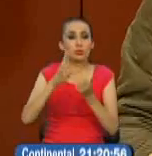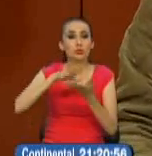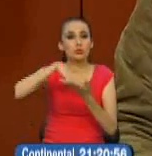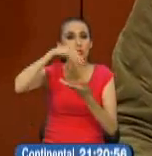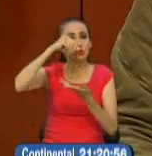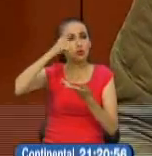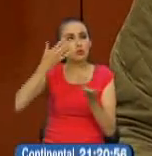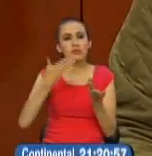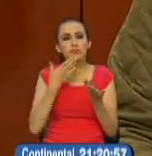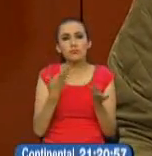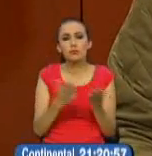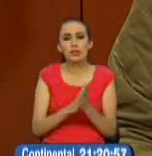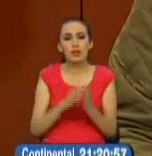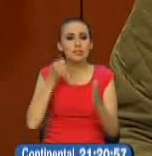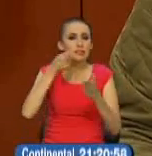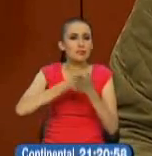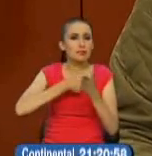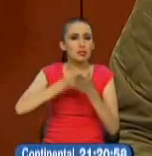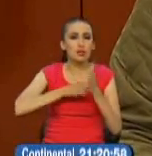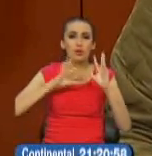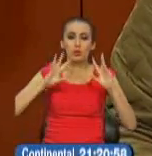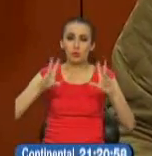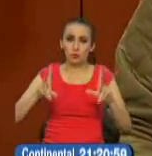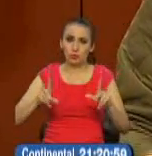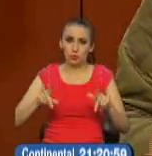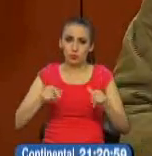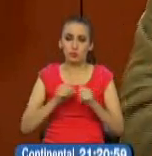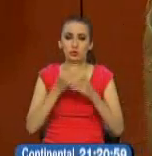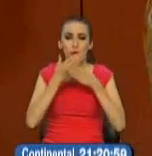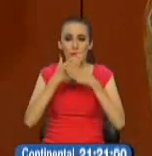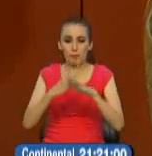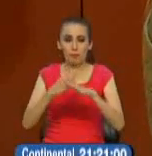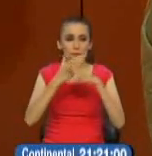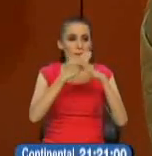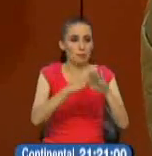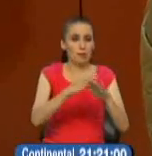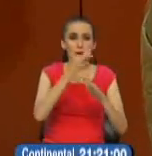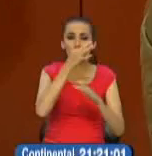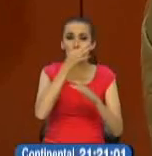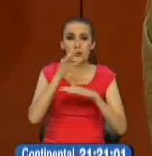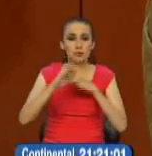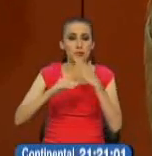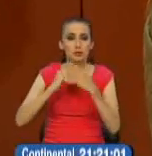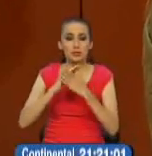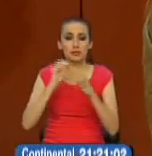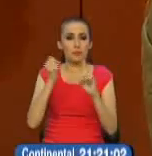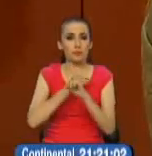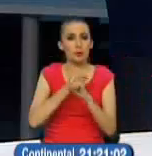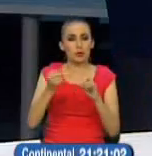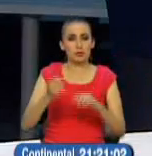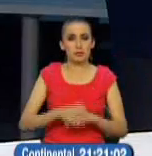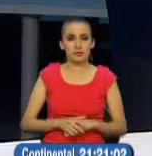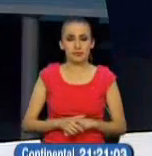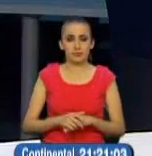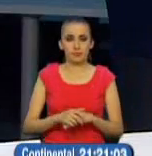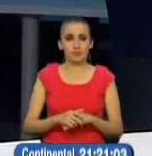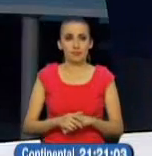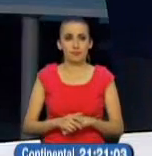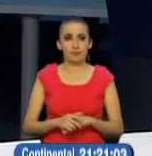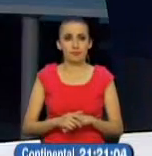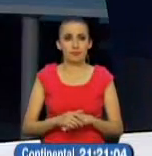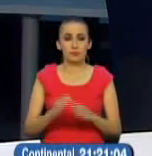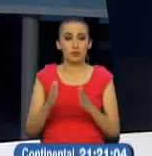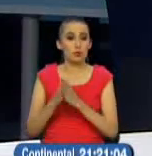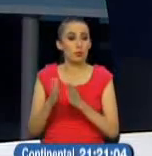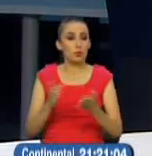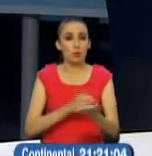supuesto, también la lucha contra la corrupción y la prevención de todas las violencias. Una semana